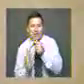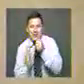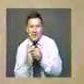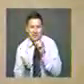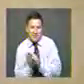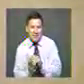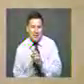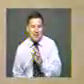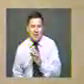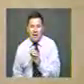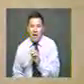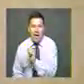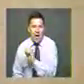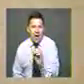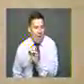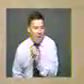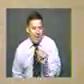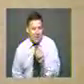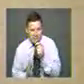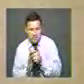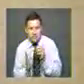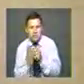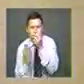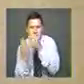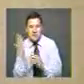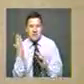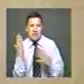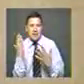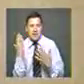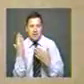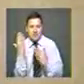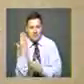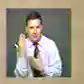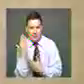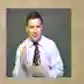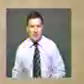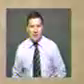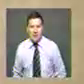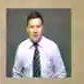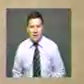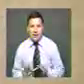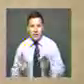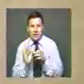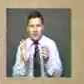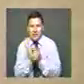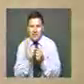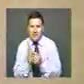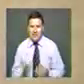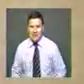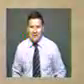mismo sexo mencionado en el numeral quinto de la sentencia